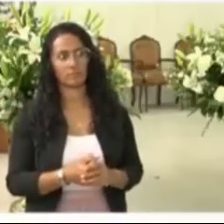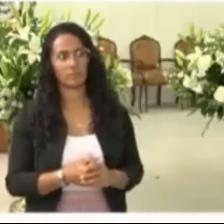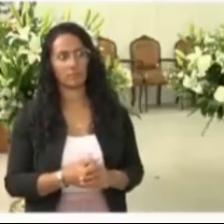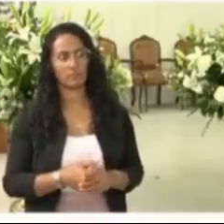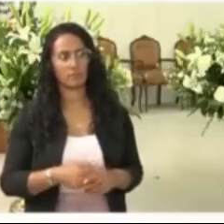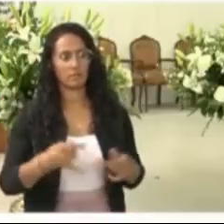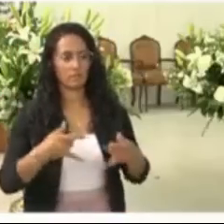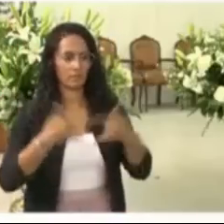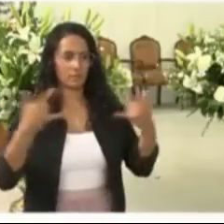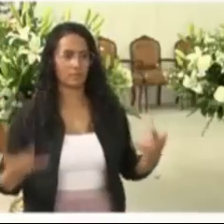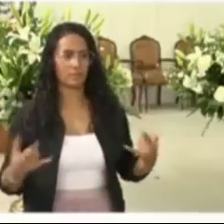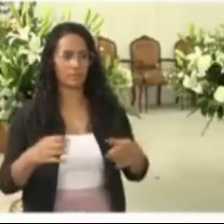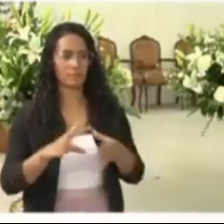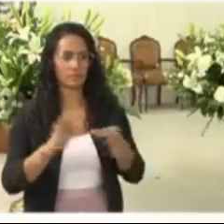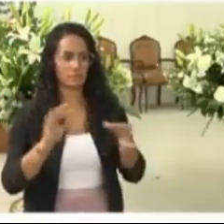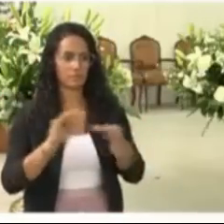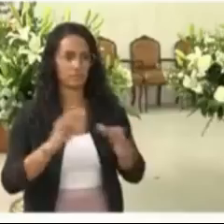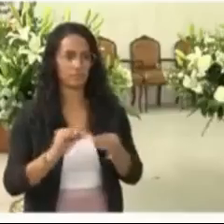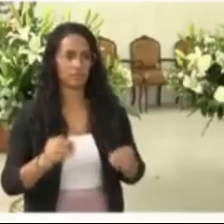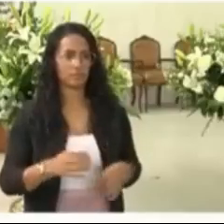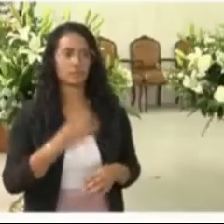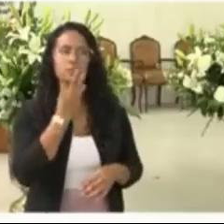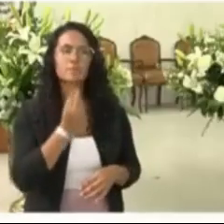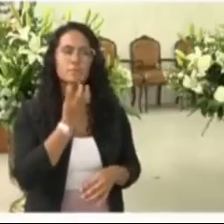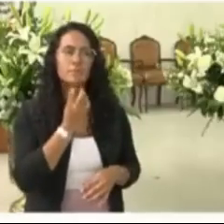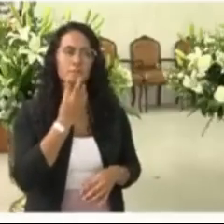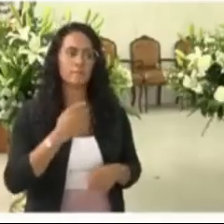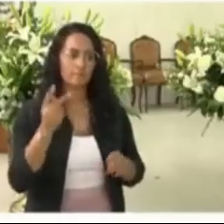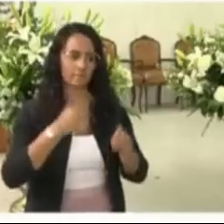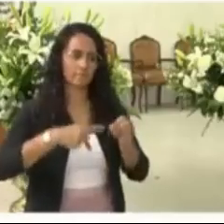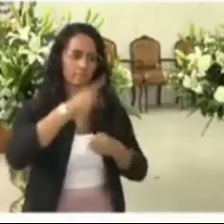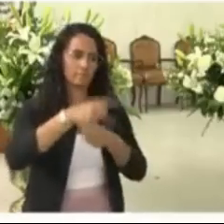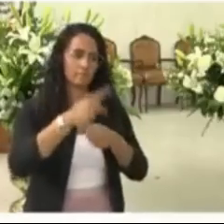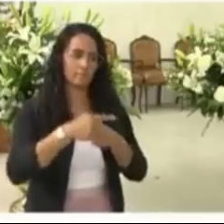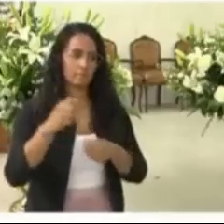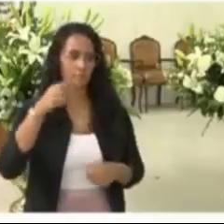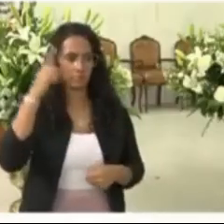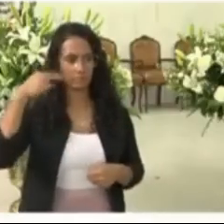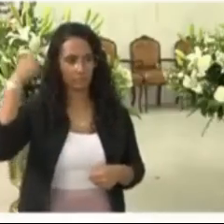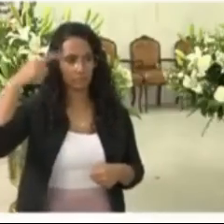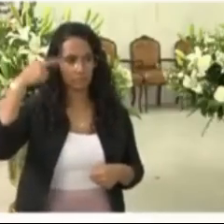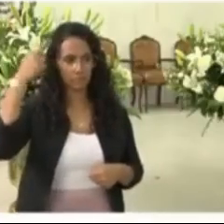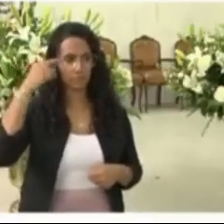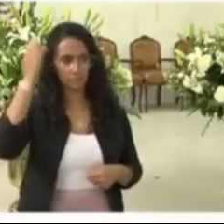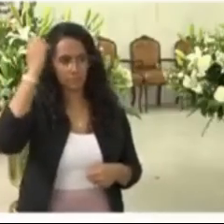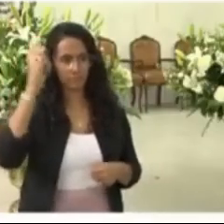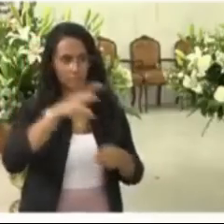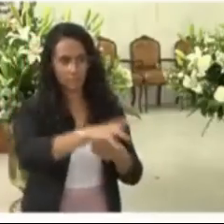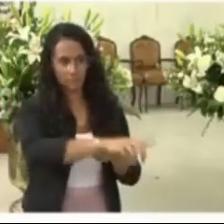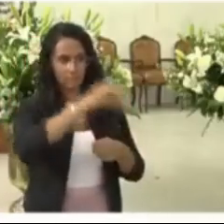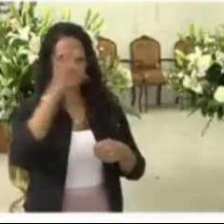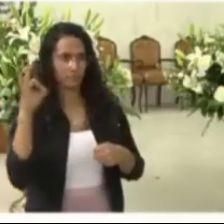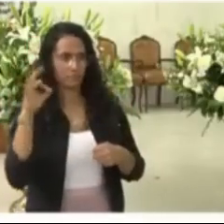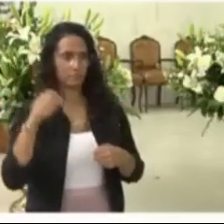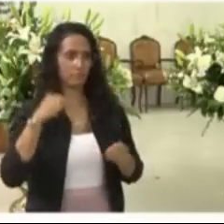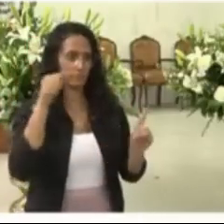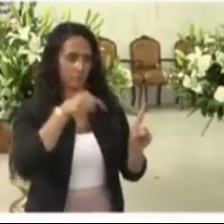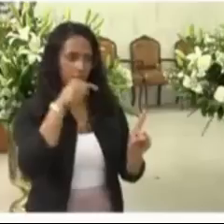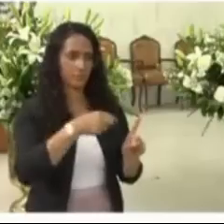Ezequías, cuando el profeta Isaías fue enviado de parte de Dios para decirle: ordena tu